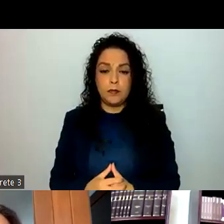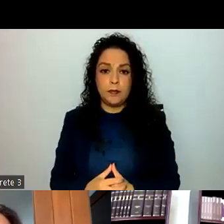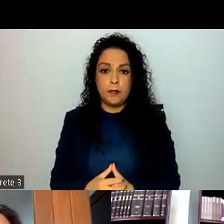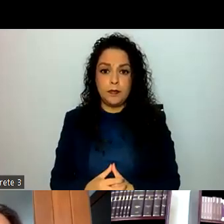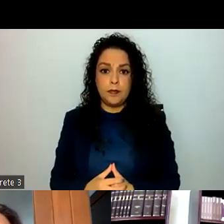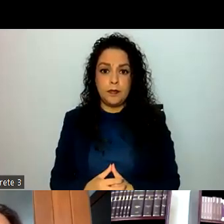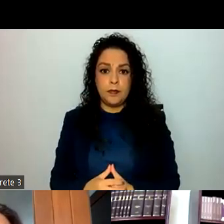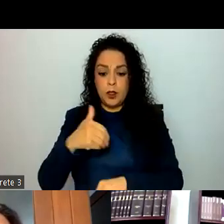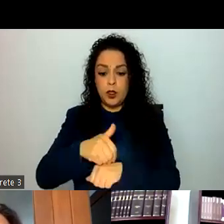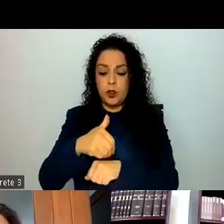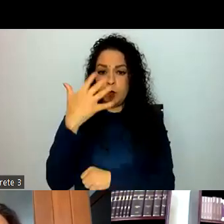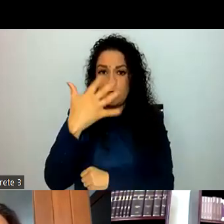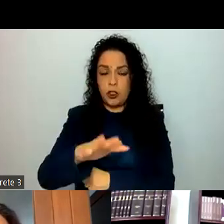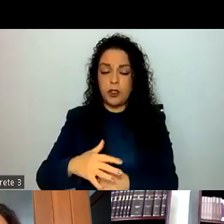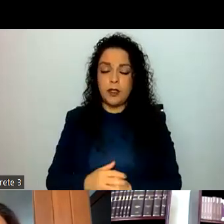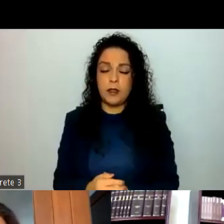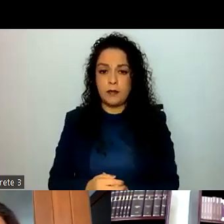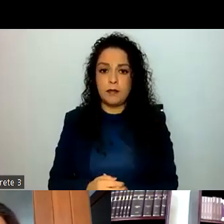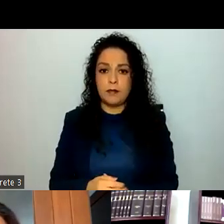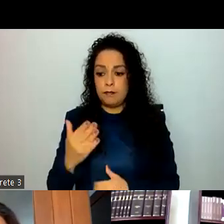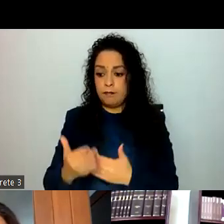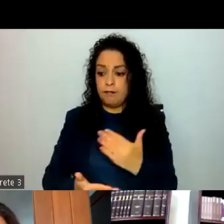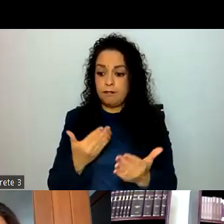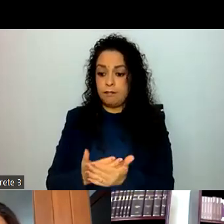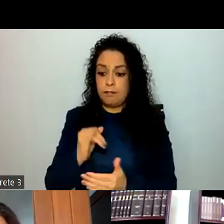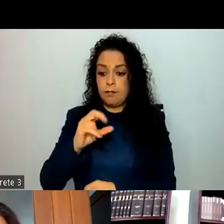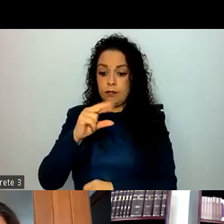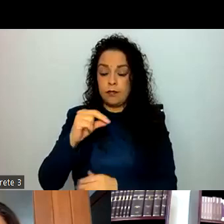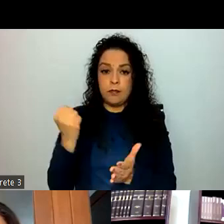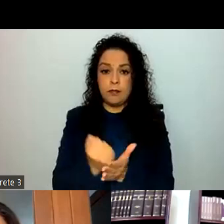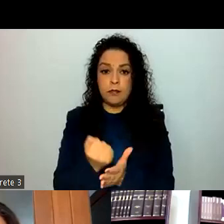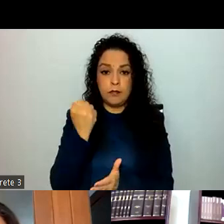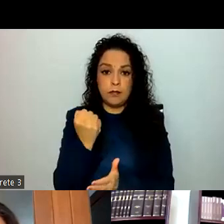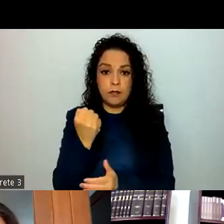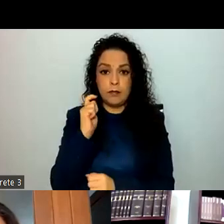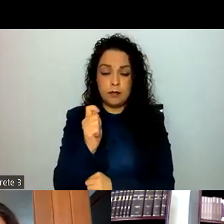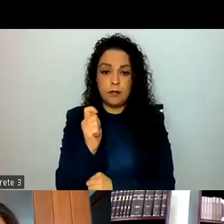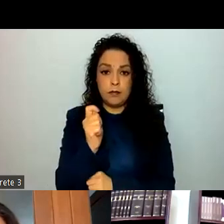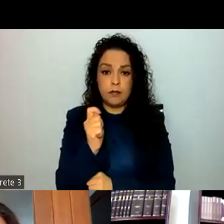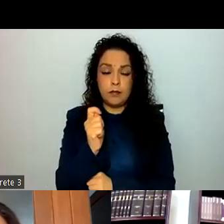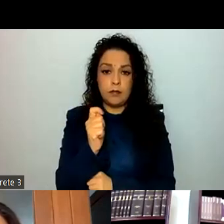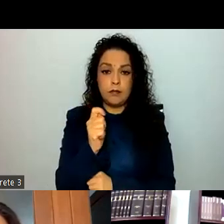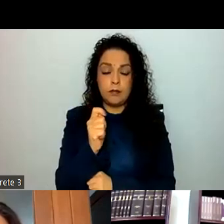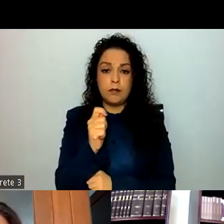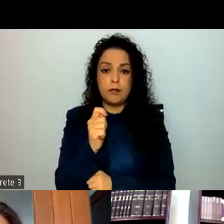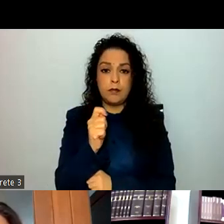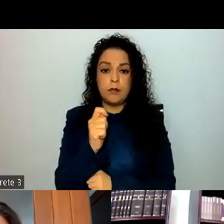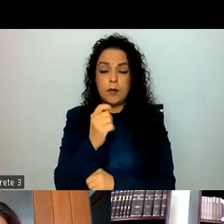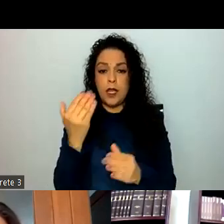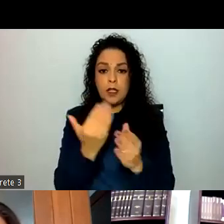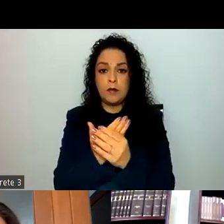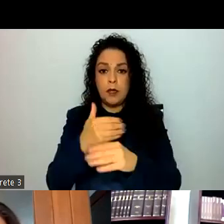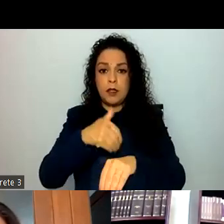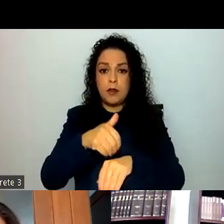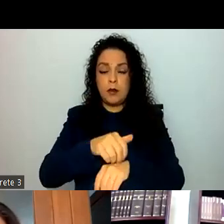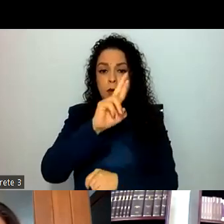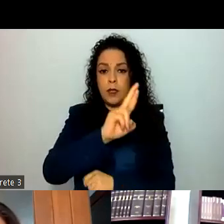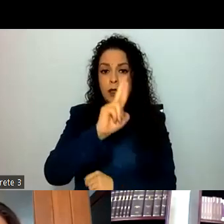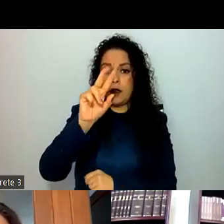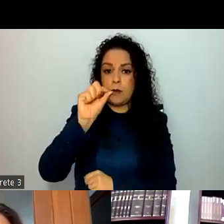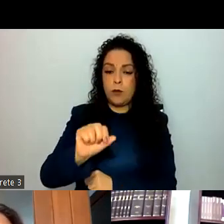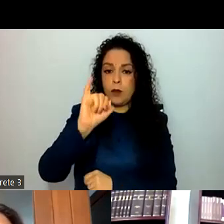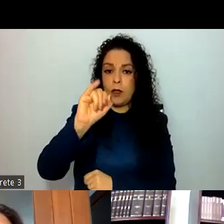Punto número 10. Presentación y en su caso aprobación al cumplimiento a la resolución del recurso de revisión del expediente